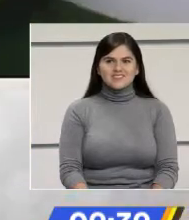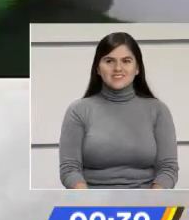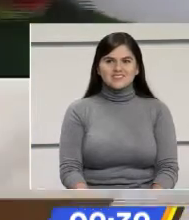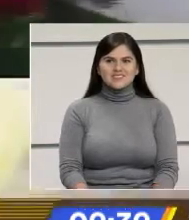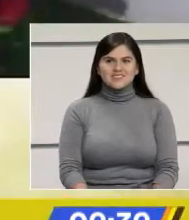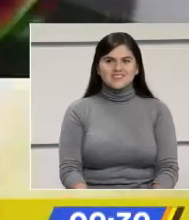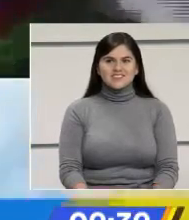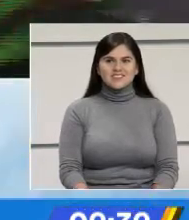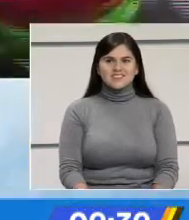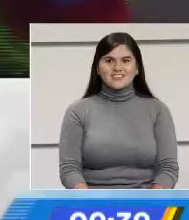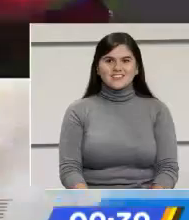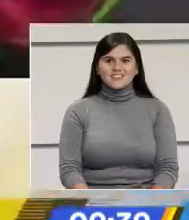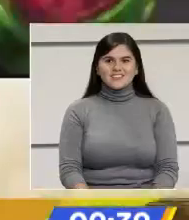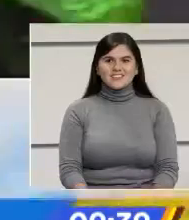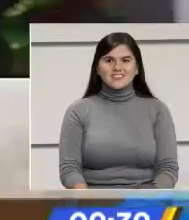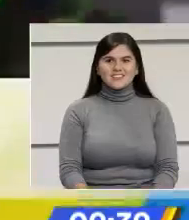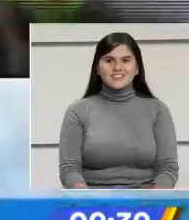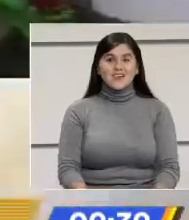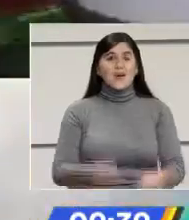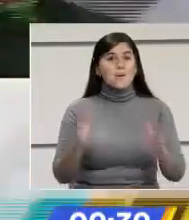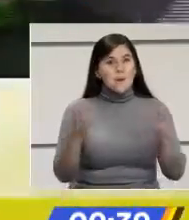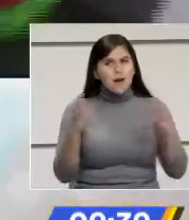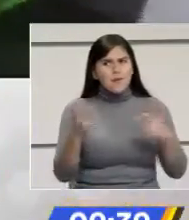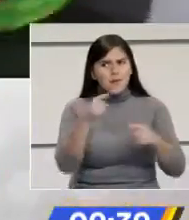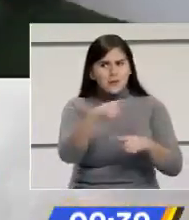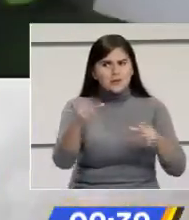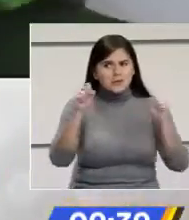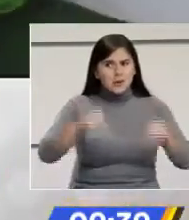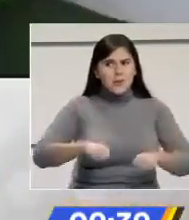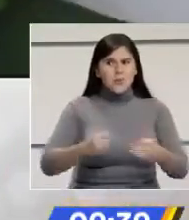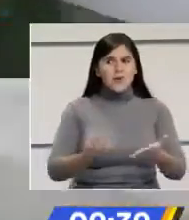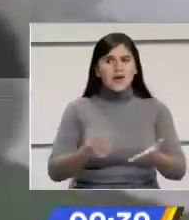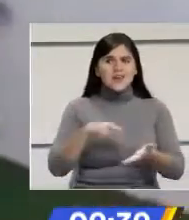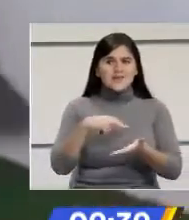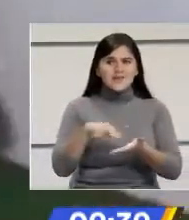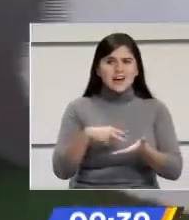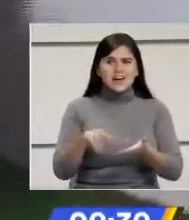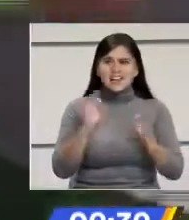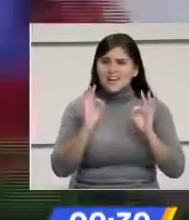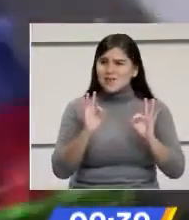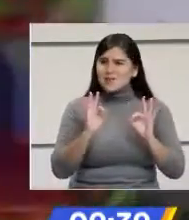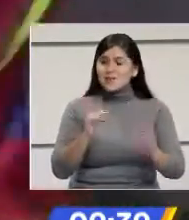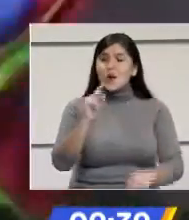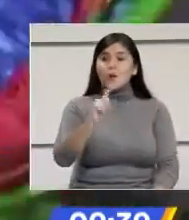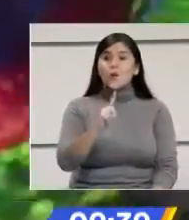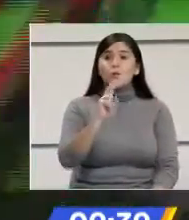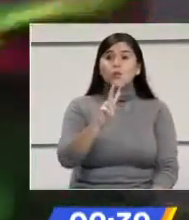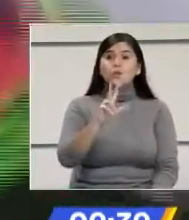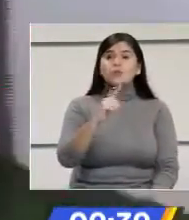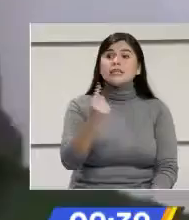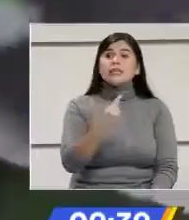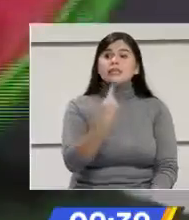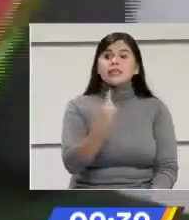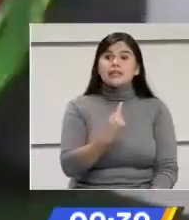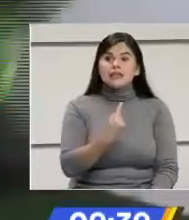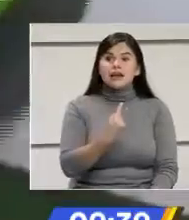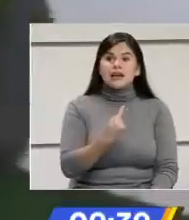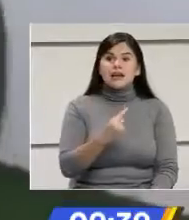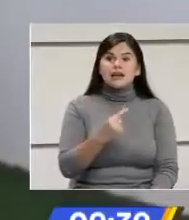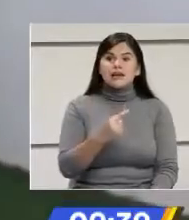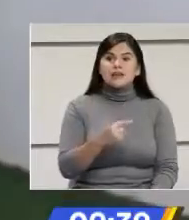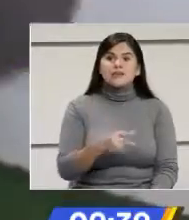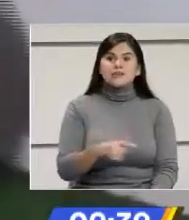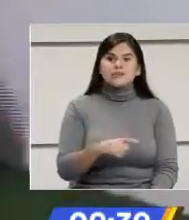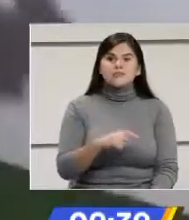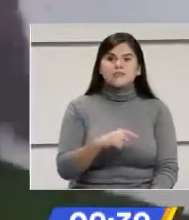Vamos, vamos, amigos. Eso. ¡Ay! A ver, ahí está el hombre. Un, dos, ¿para qué lado? ¿Para qué lado? Para